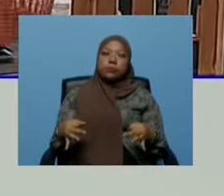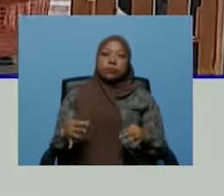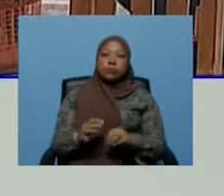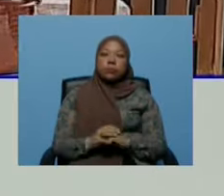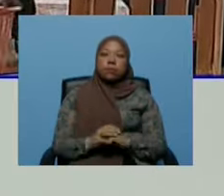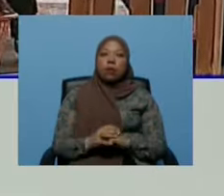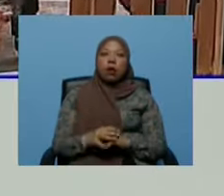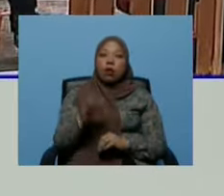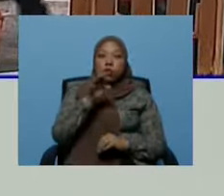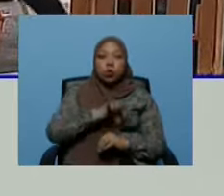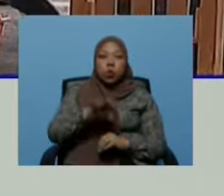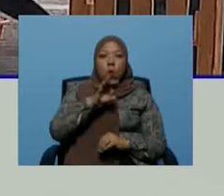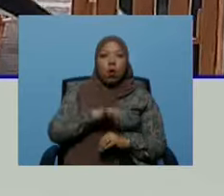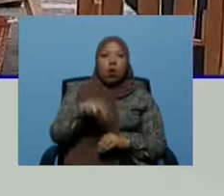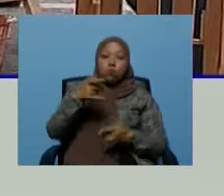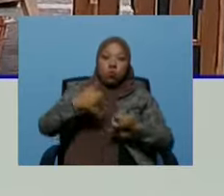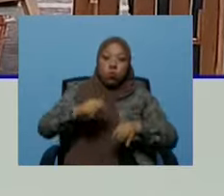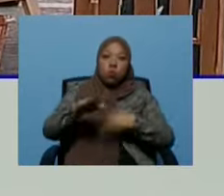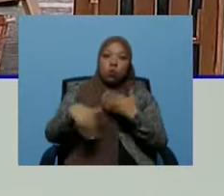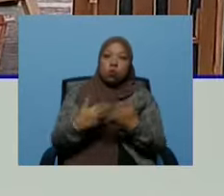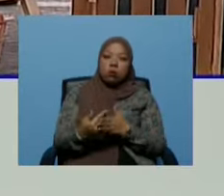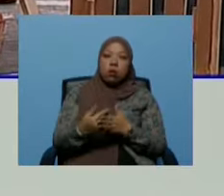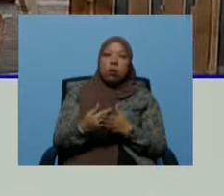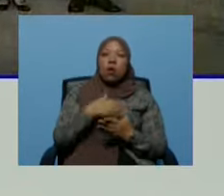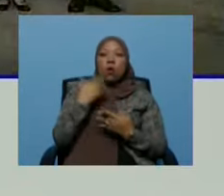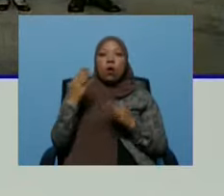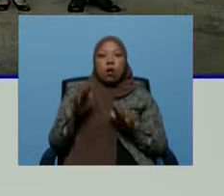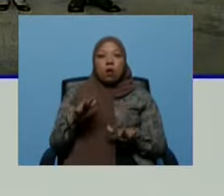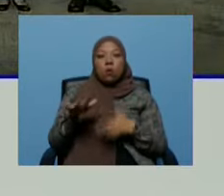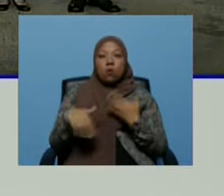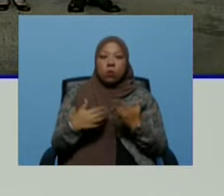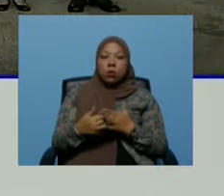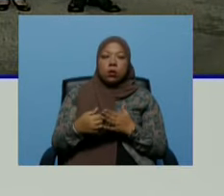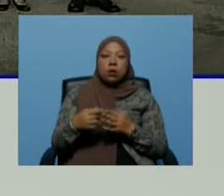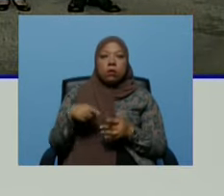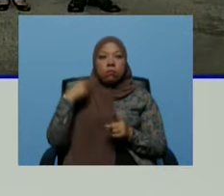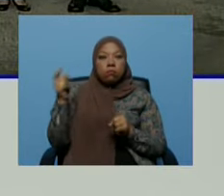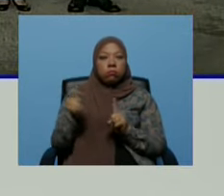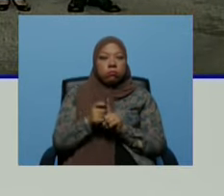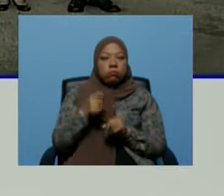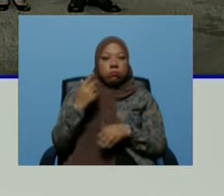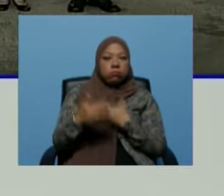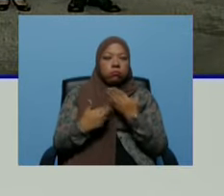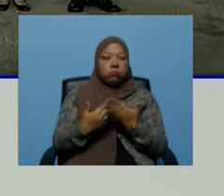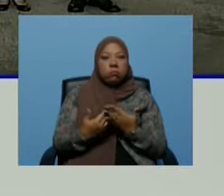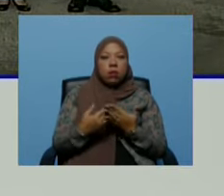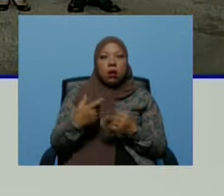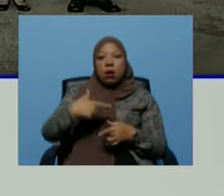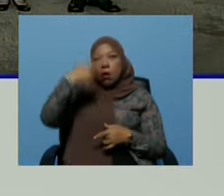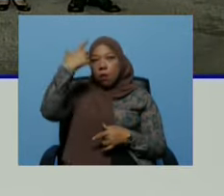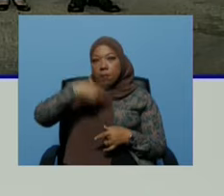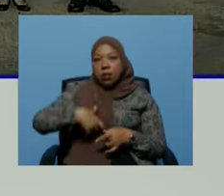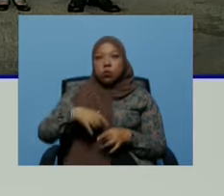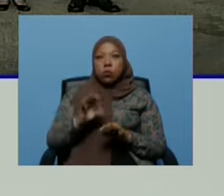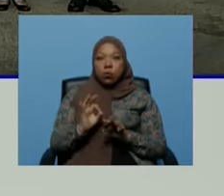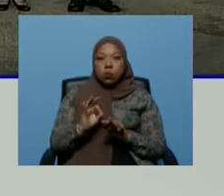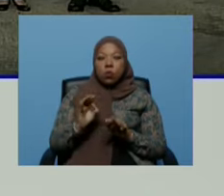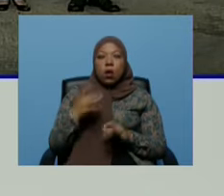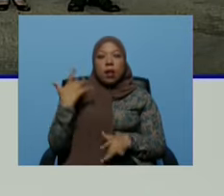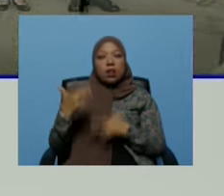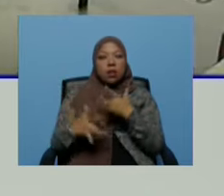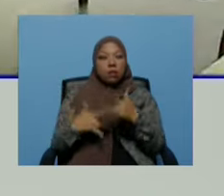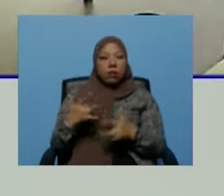de sociedades que ellos han dejado que caigan en la decadencia espiritual, moral, física, personal,